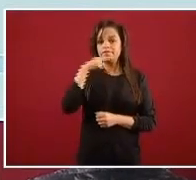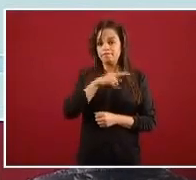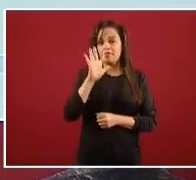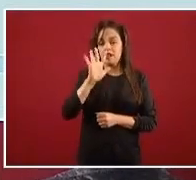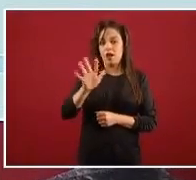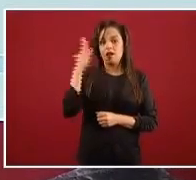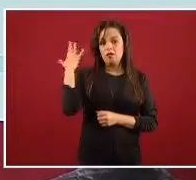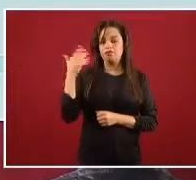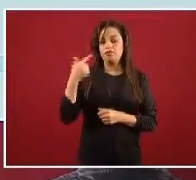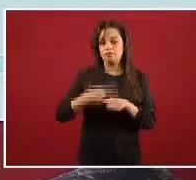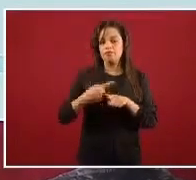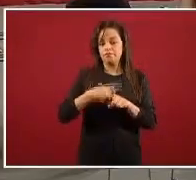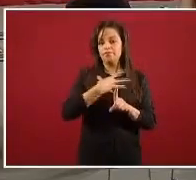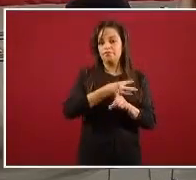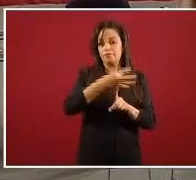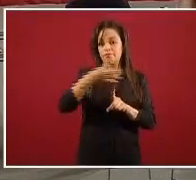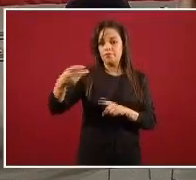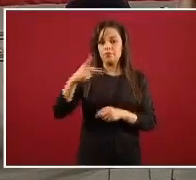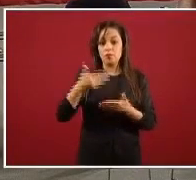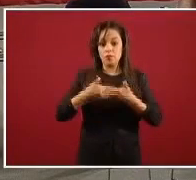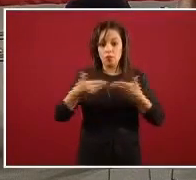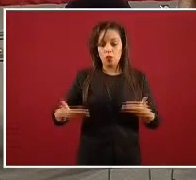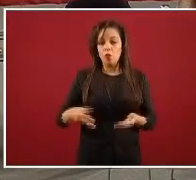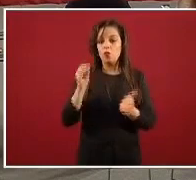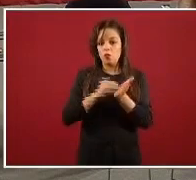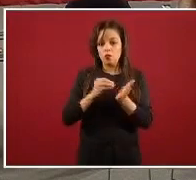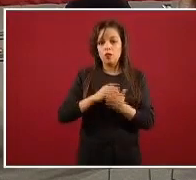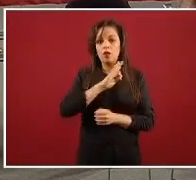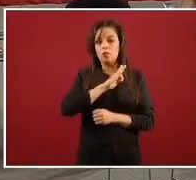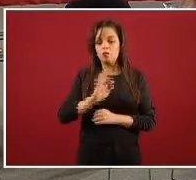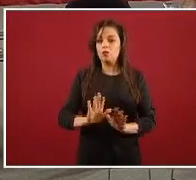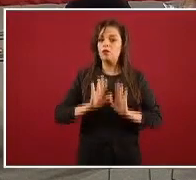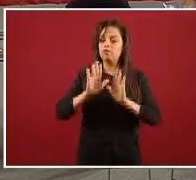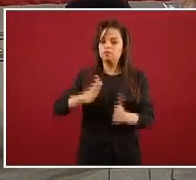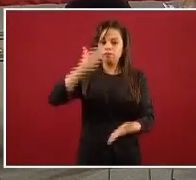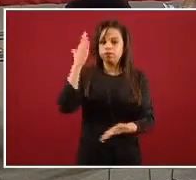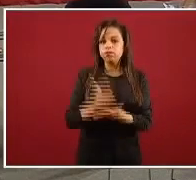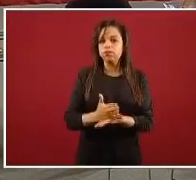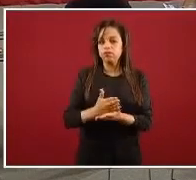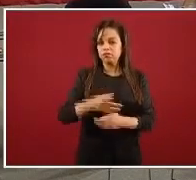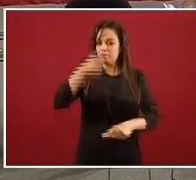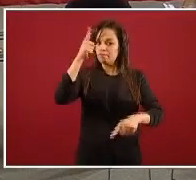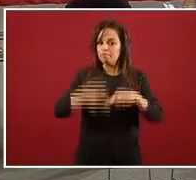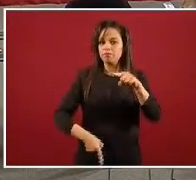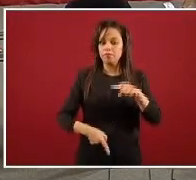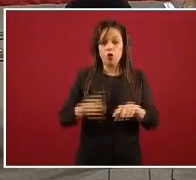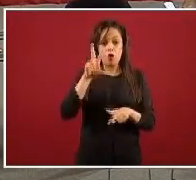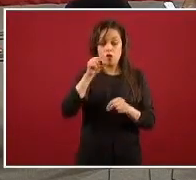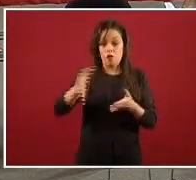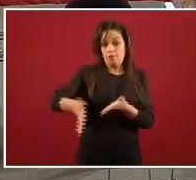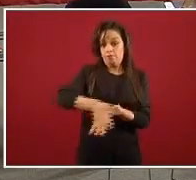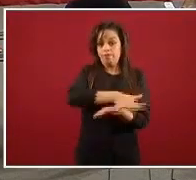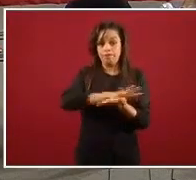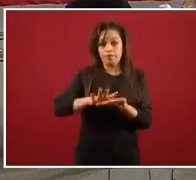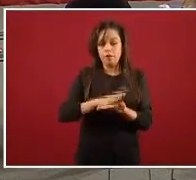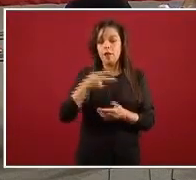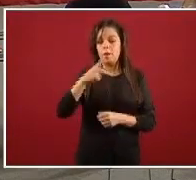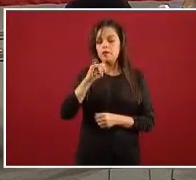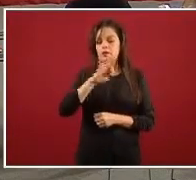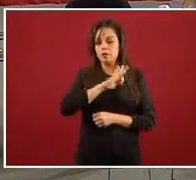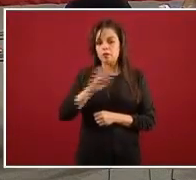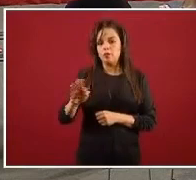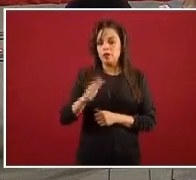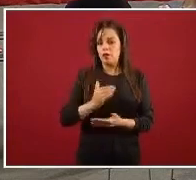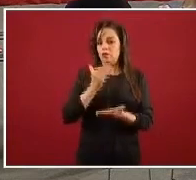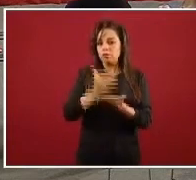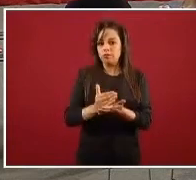todavía tenemos la oportunidad de frenar, mas no de eliminar, pero sí de frenar